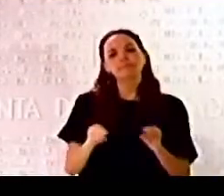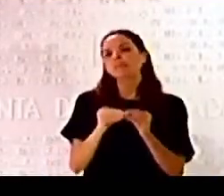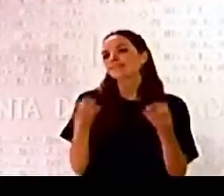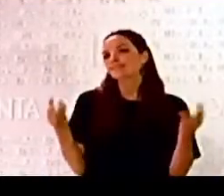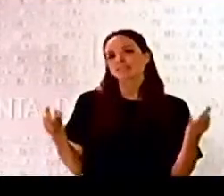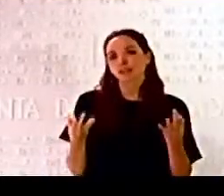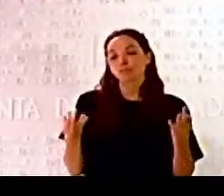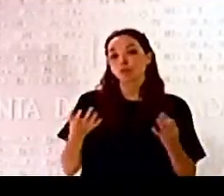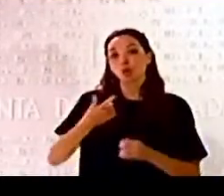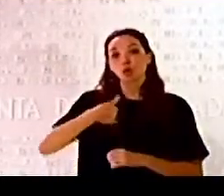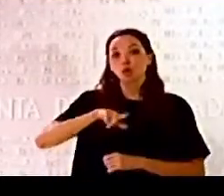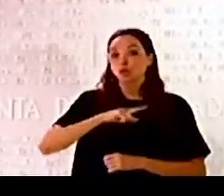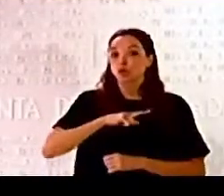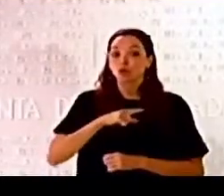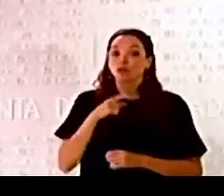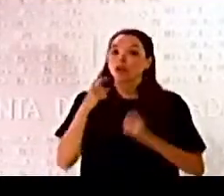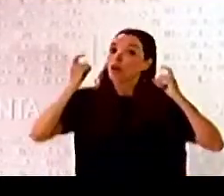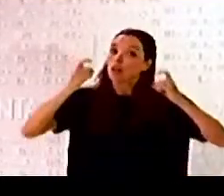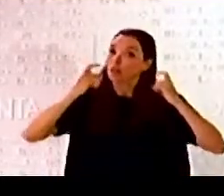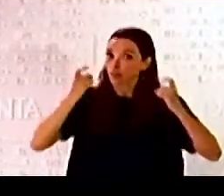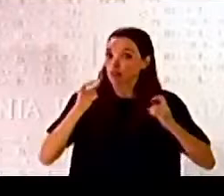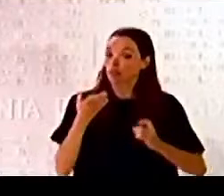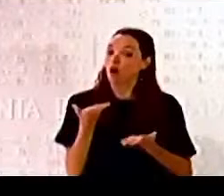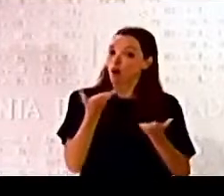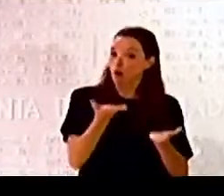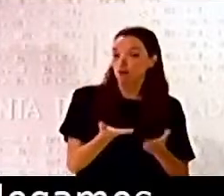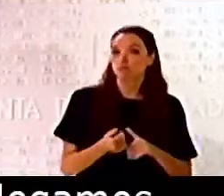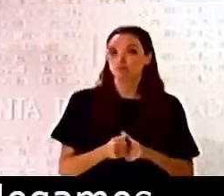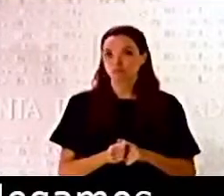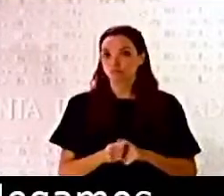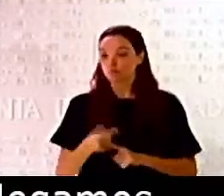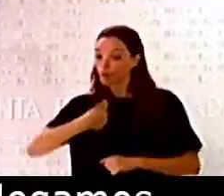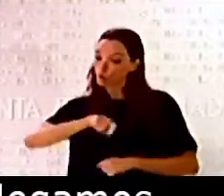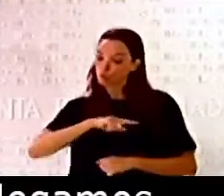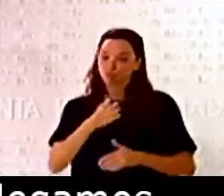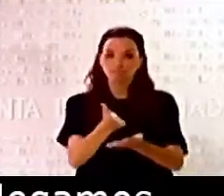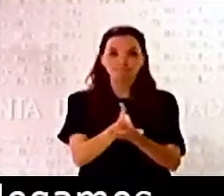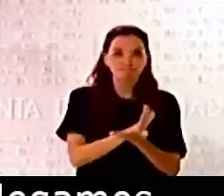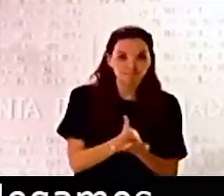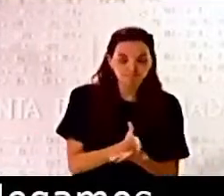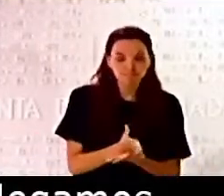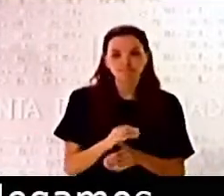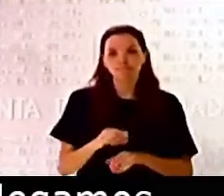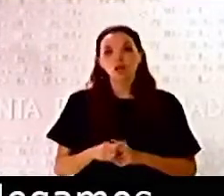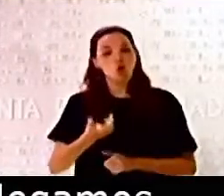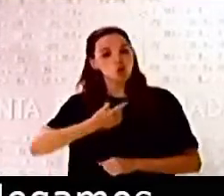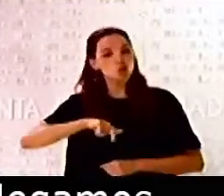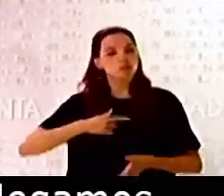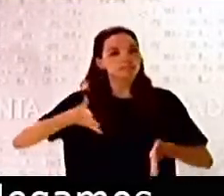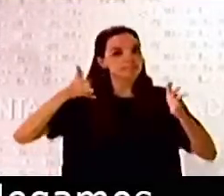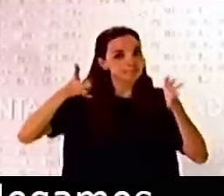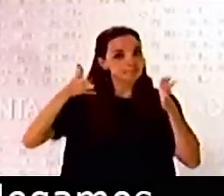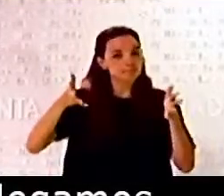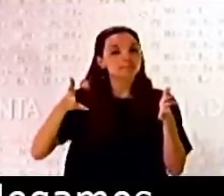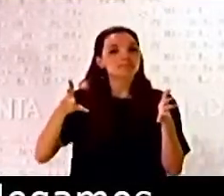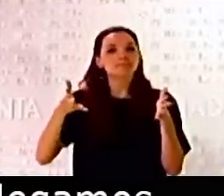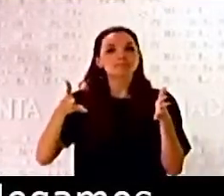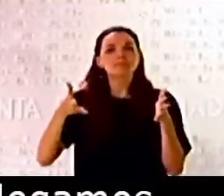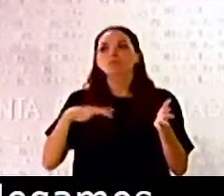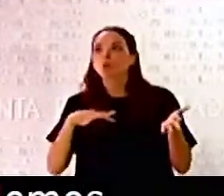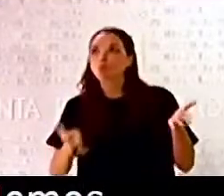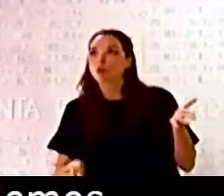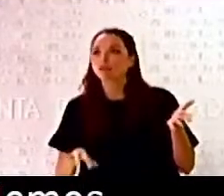hasta aquí, podemos mediar hasta aquí, podemos aconsejar hasta aquí,